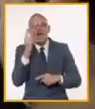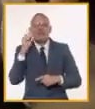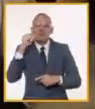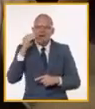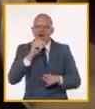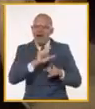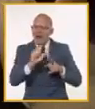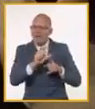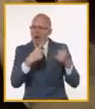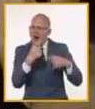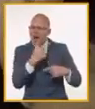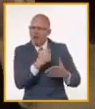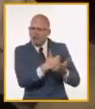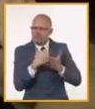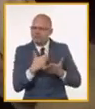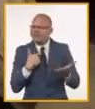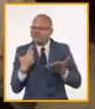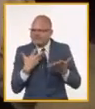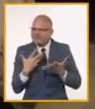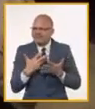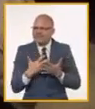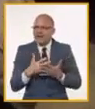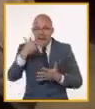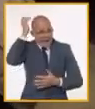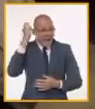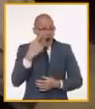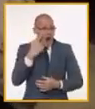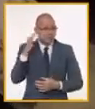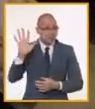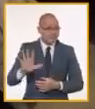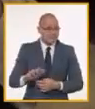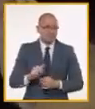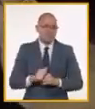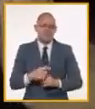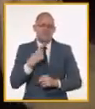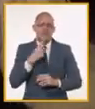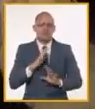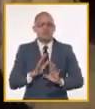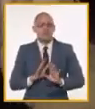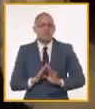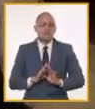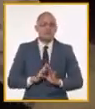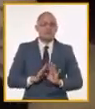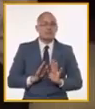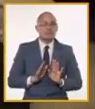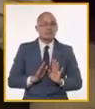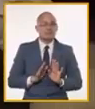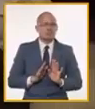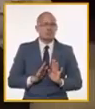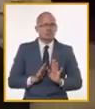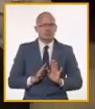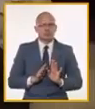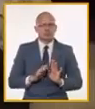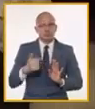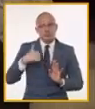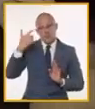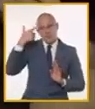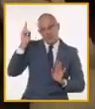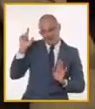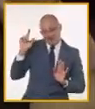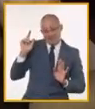campo. Y entonces Raúl, bueno, pensó, yo también me pongo en el lugar de